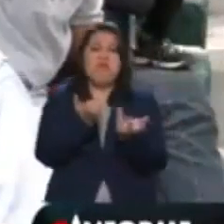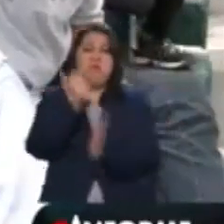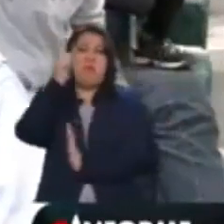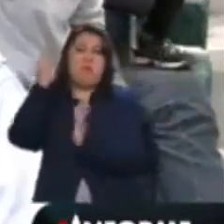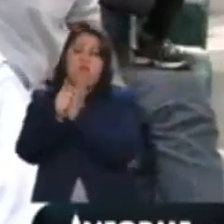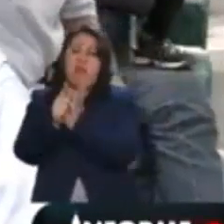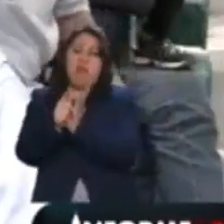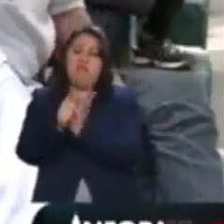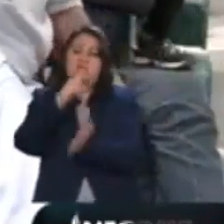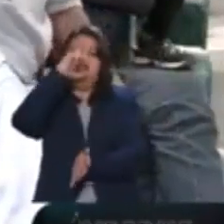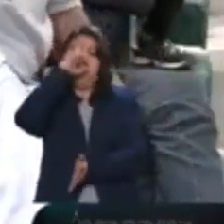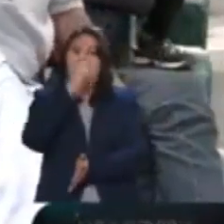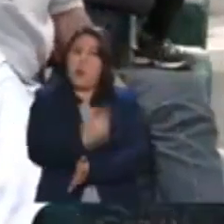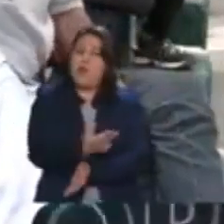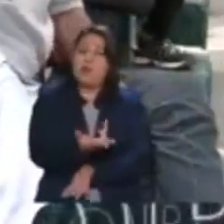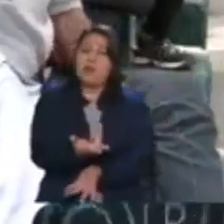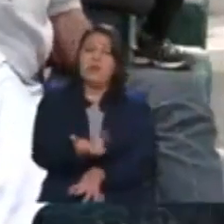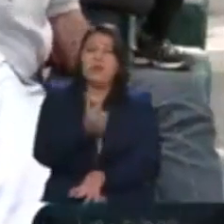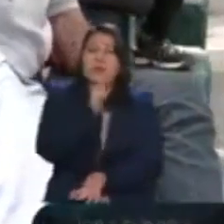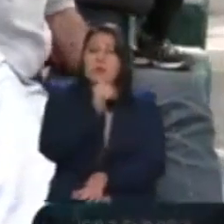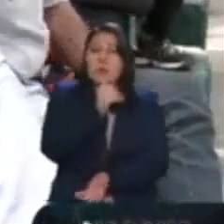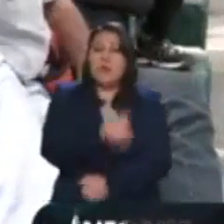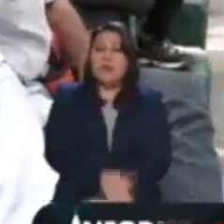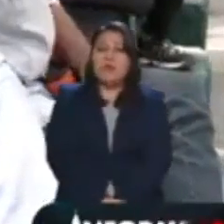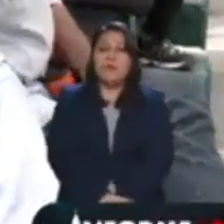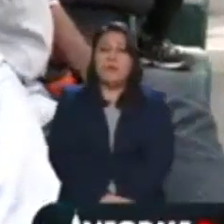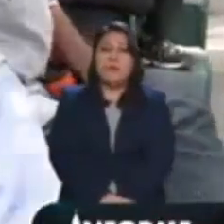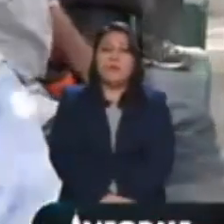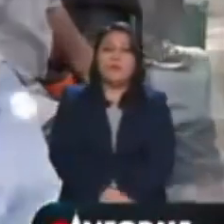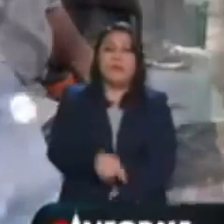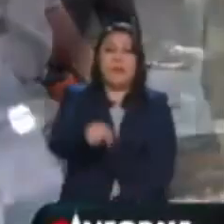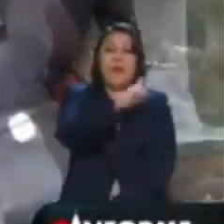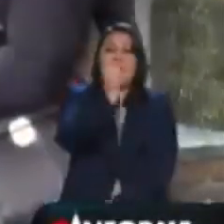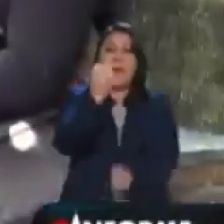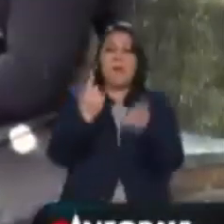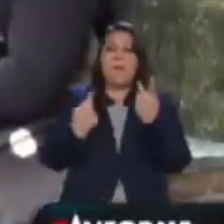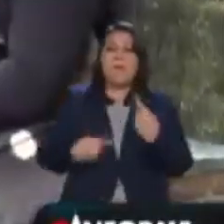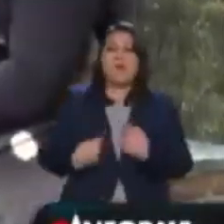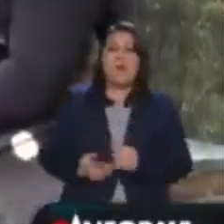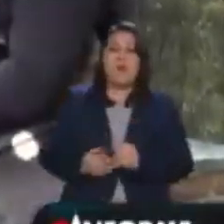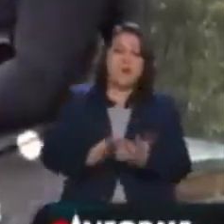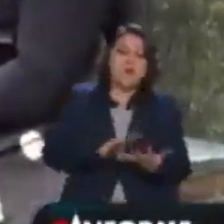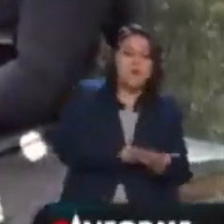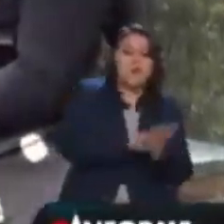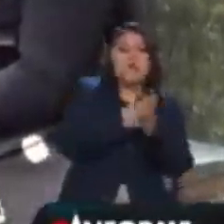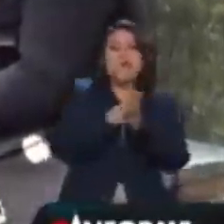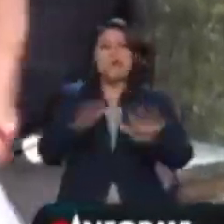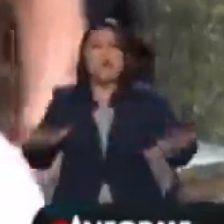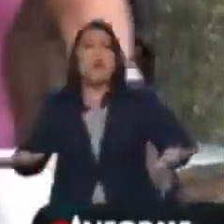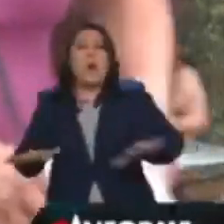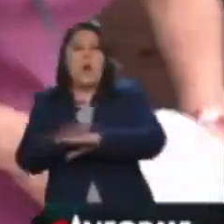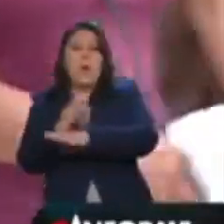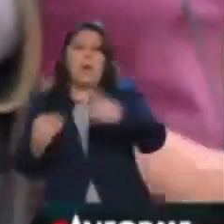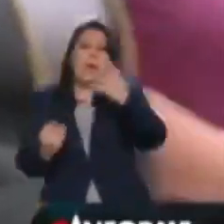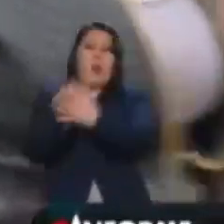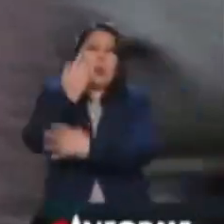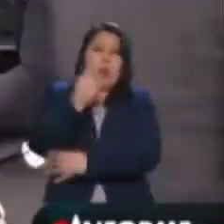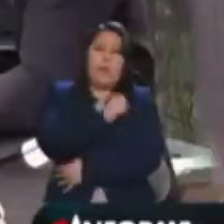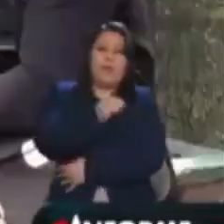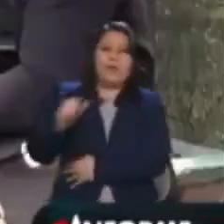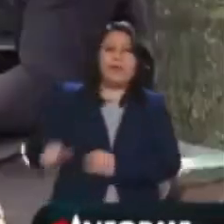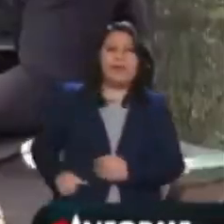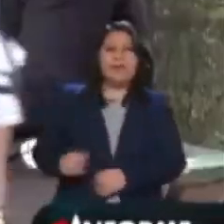un uso político de los recursos. A un día de que tomen protesta los alcaldes electos en el Congreso de la Ciudad de México,